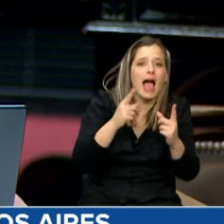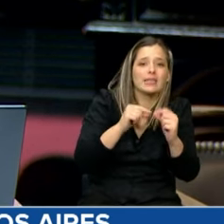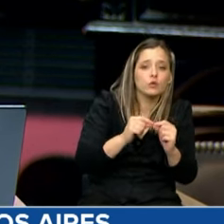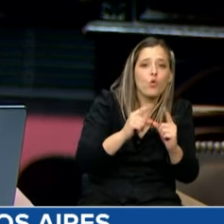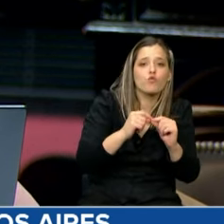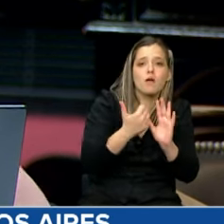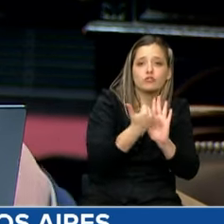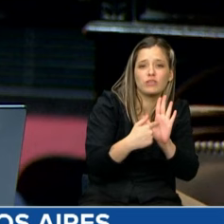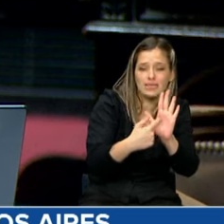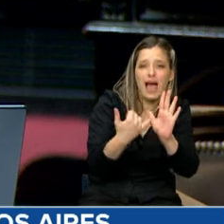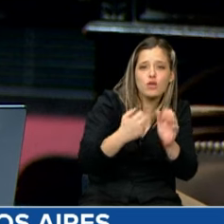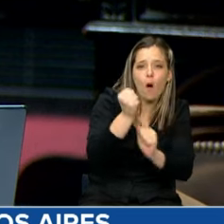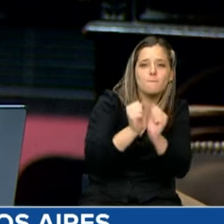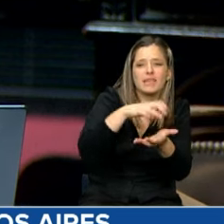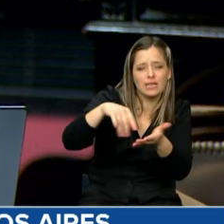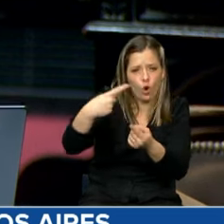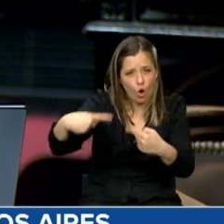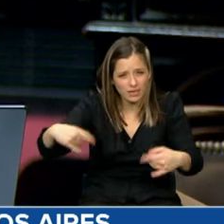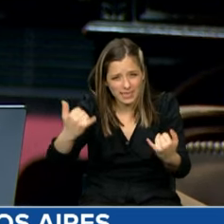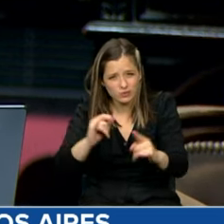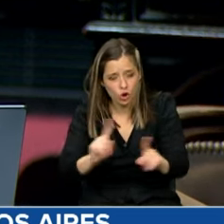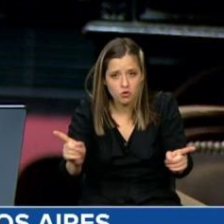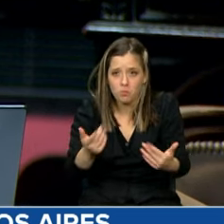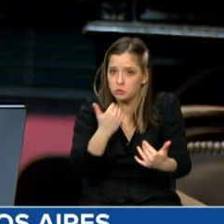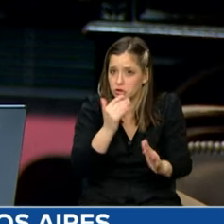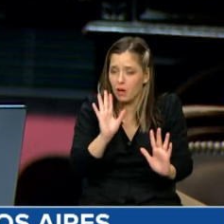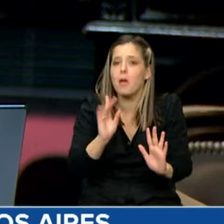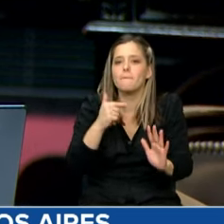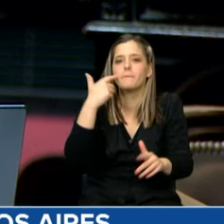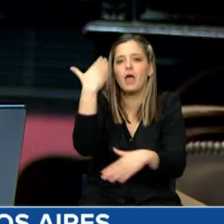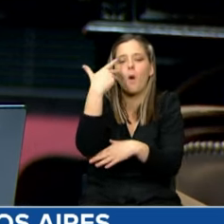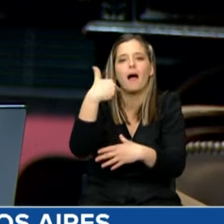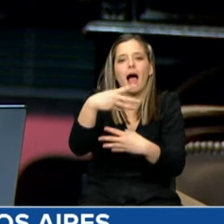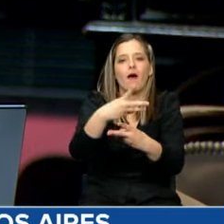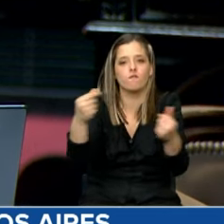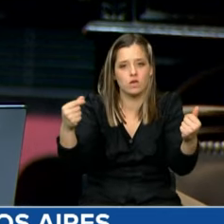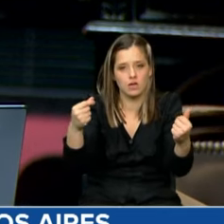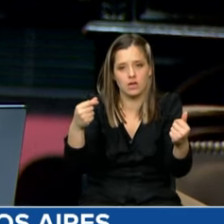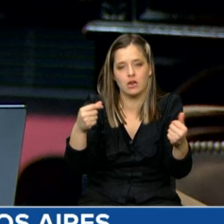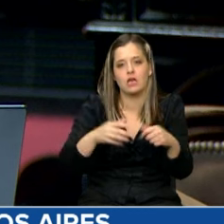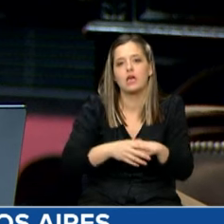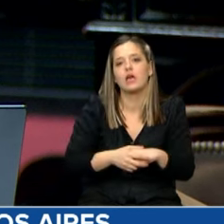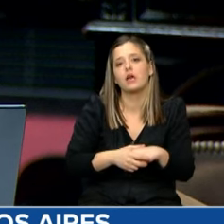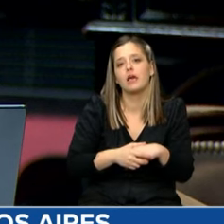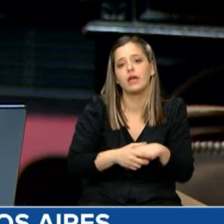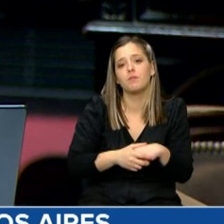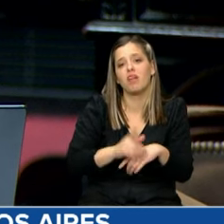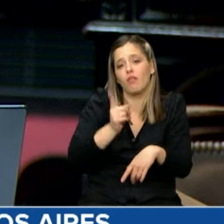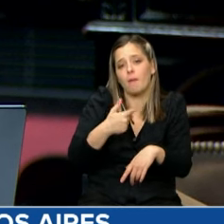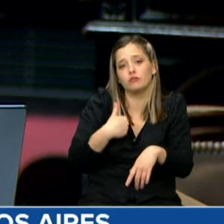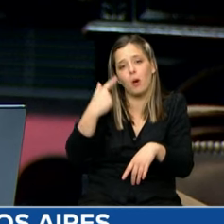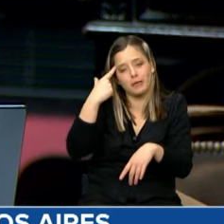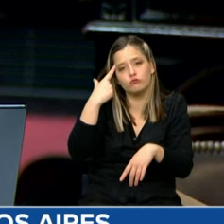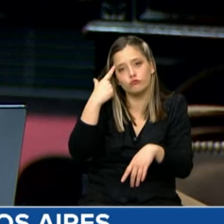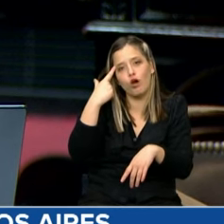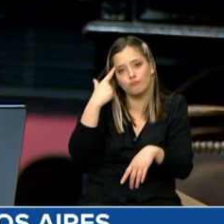cierra un poco más el negocio Ahora yo digo presidente para terminar y y porque me parece que no